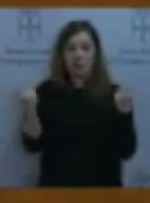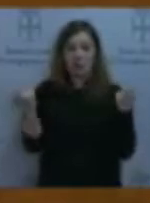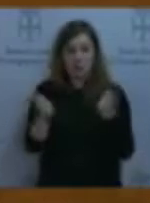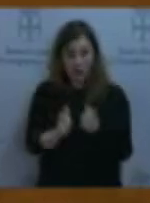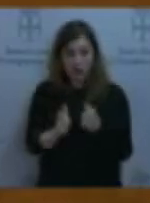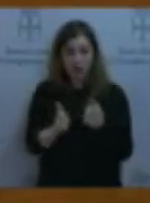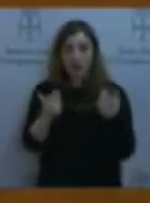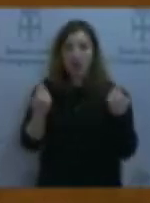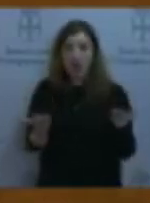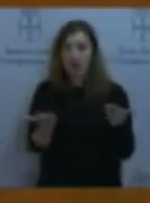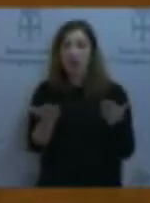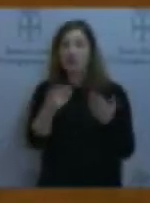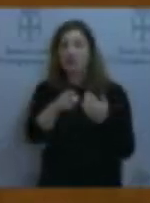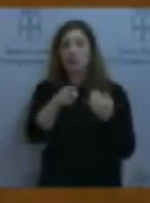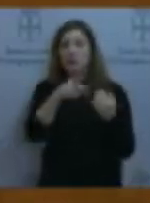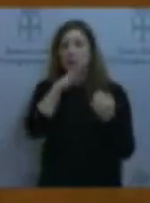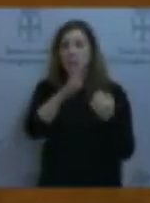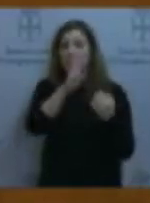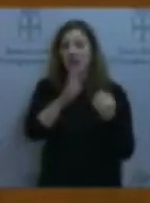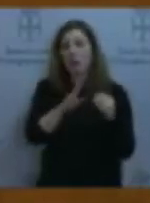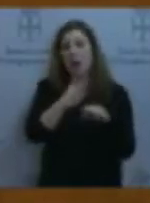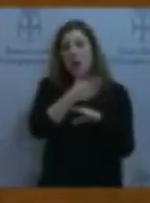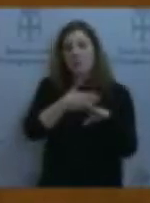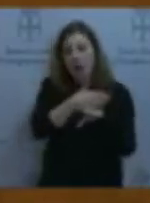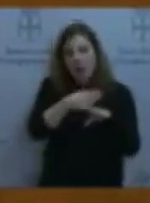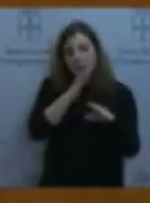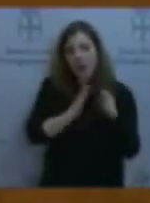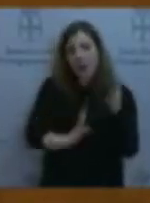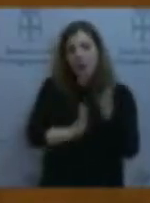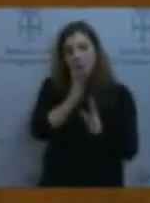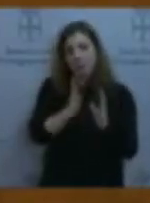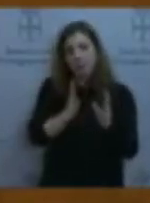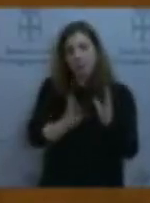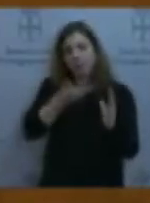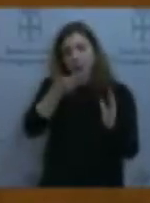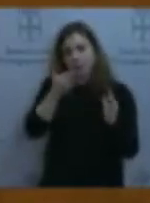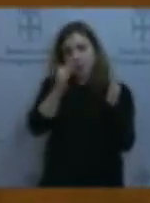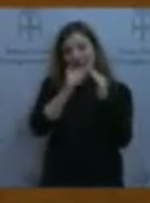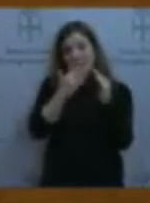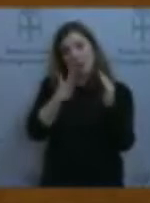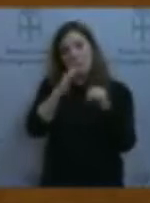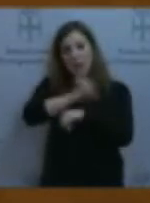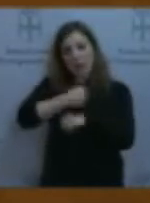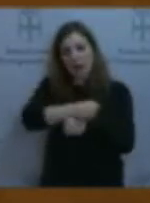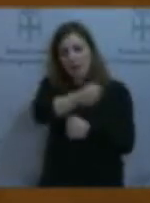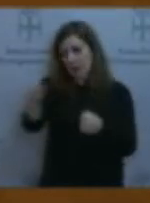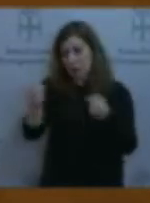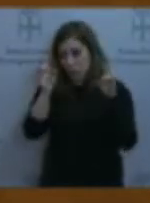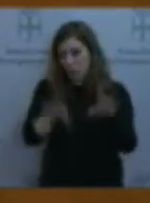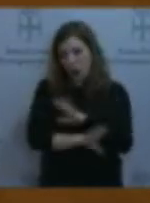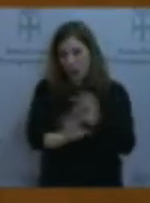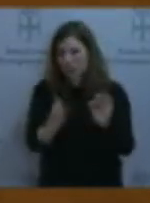para calentar la casa dejando las ventanas abiertas, ¿no? O sea que si nos quieren vender el plan demográfico o el plan